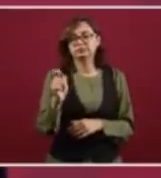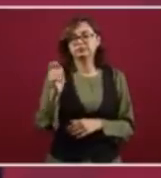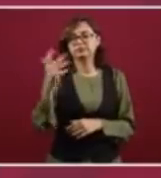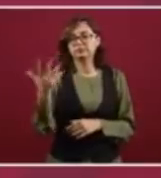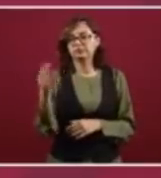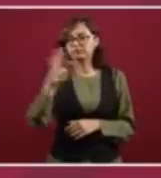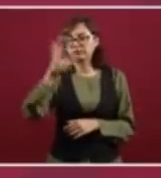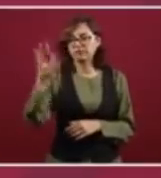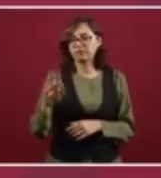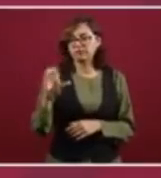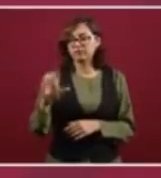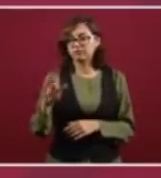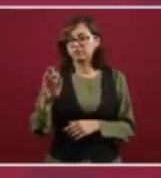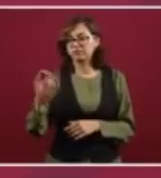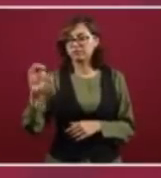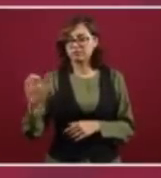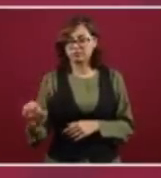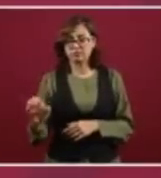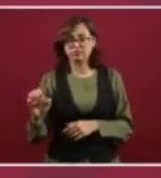25% Comisión Federal,